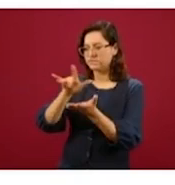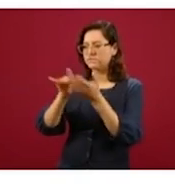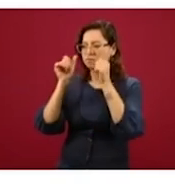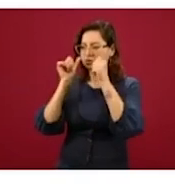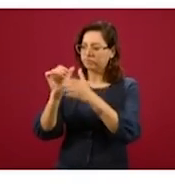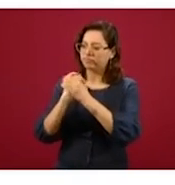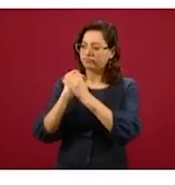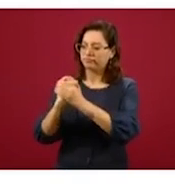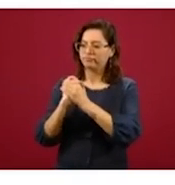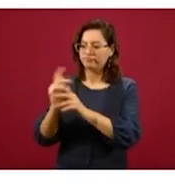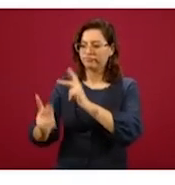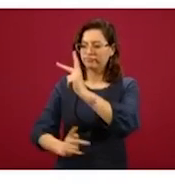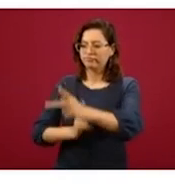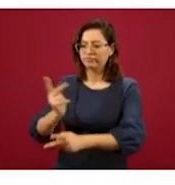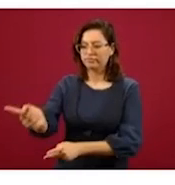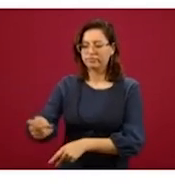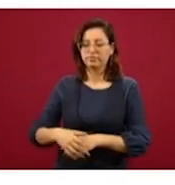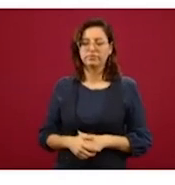año.